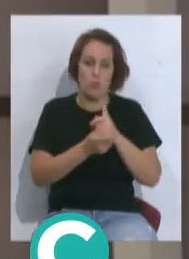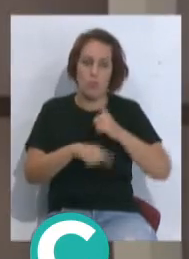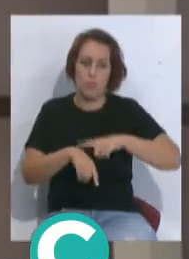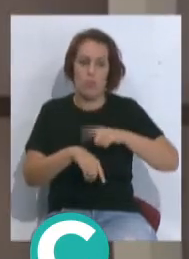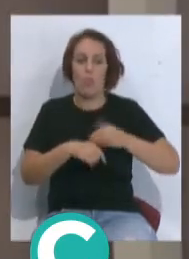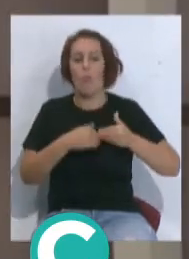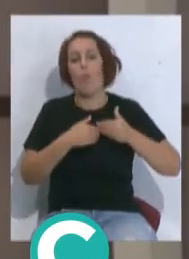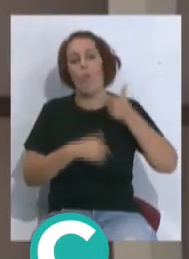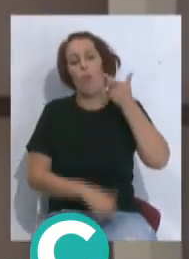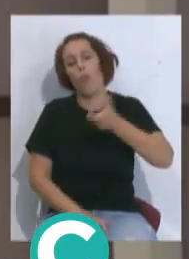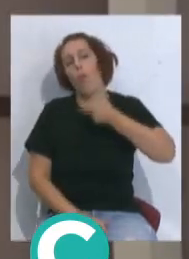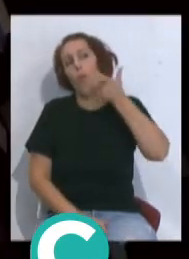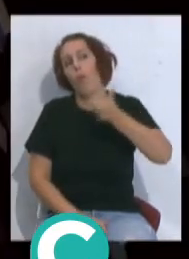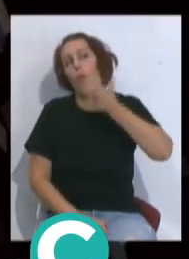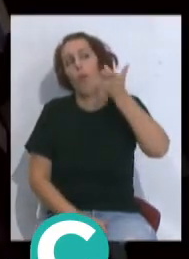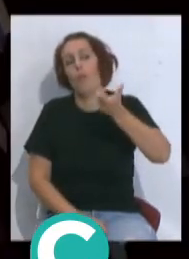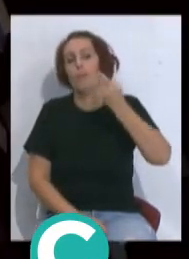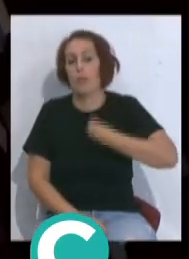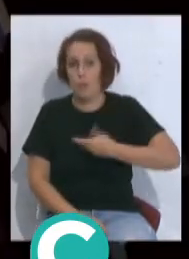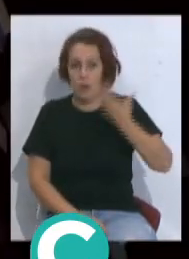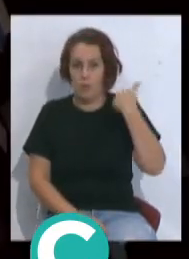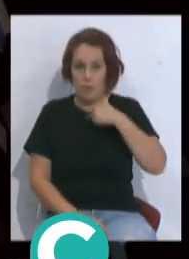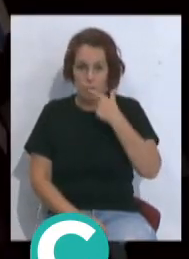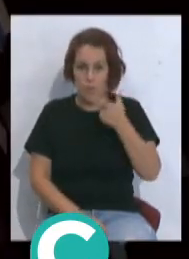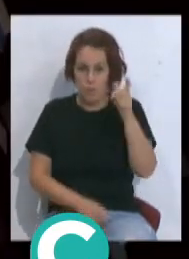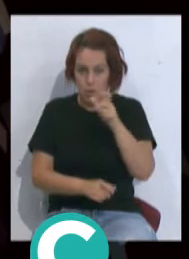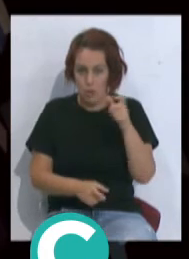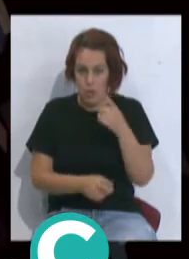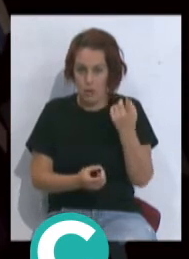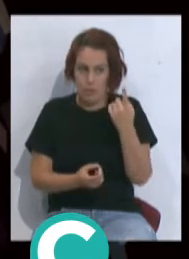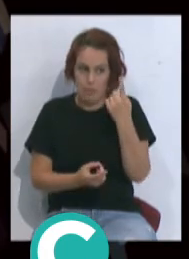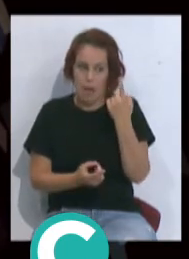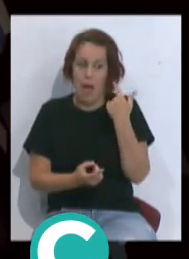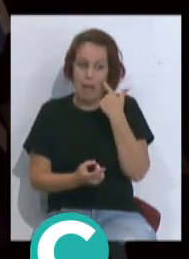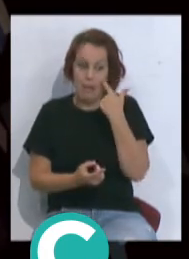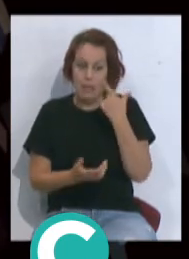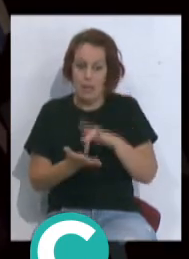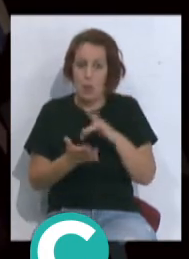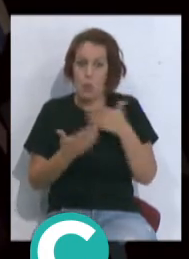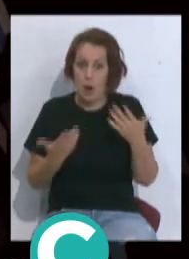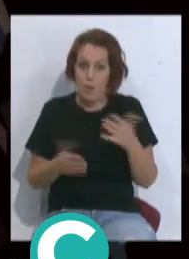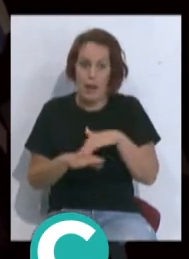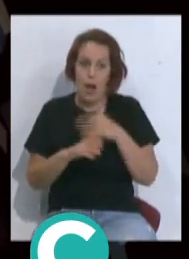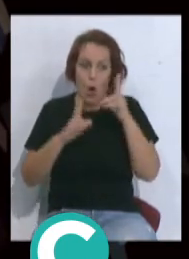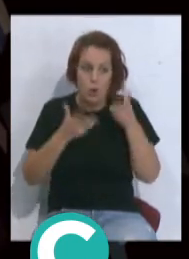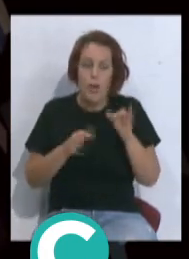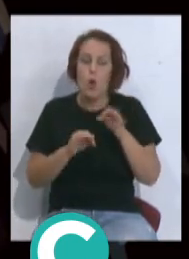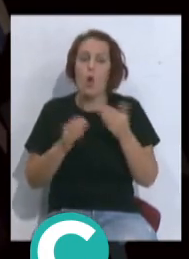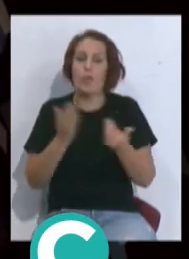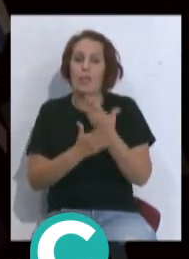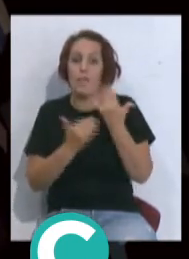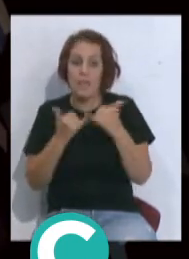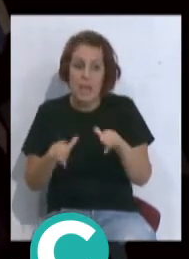cuando, como hemos comentado antes, hay gente que está pendiente de cuándo es la fecha del carnaval para cogerse un hotel o cogerse unos días festivos, lo que